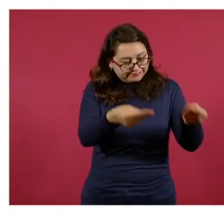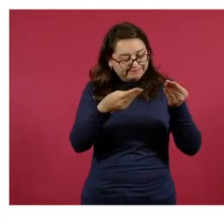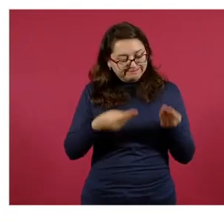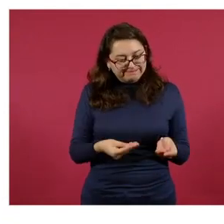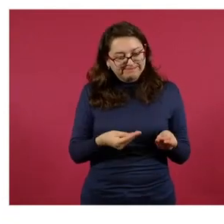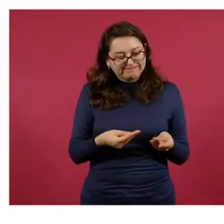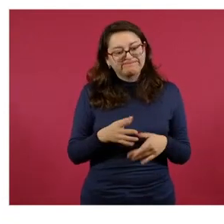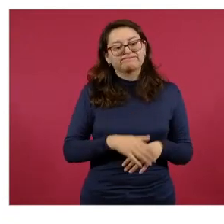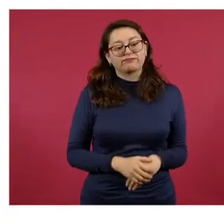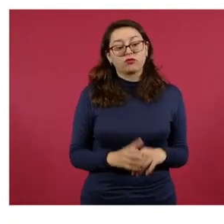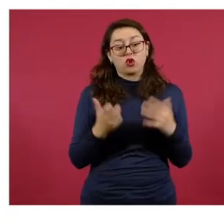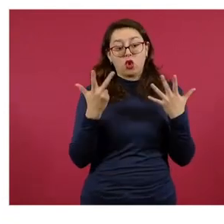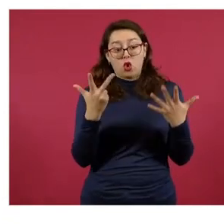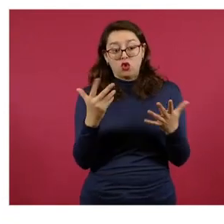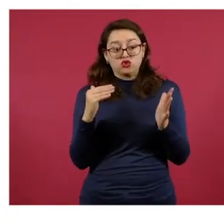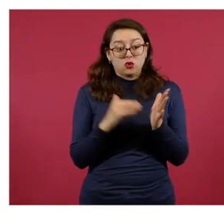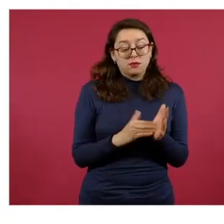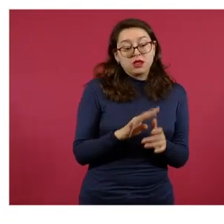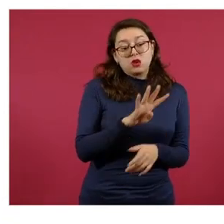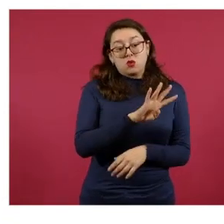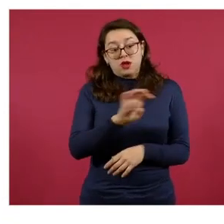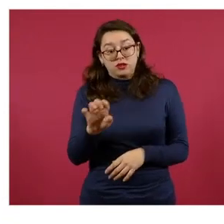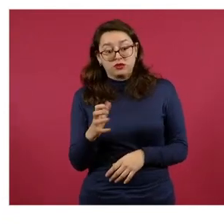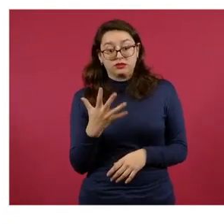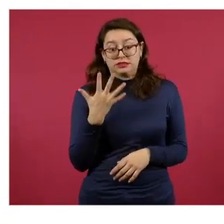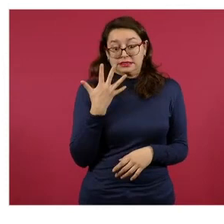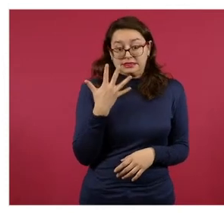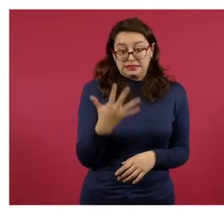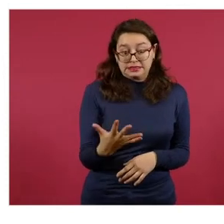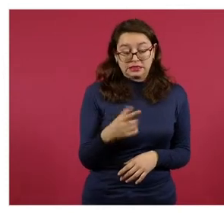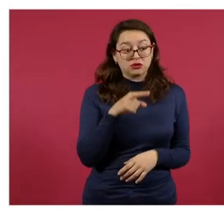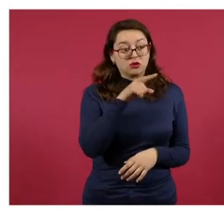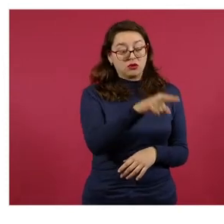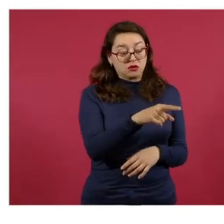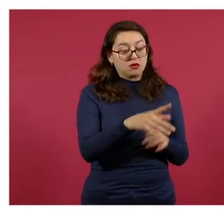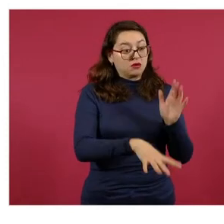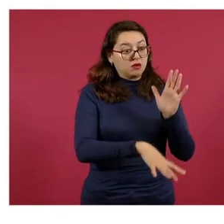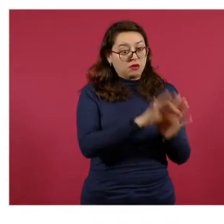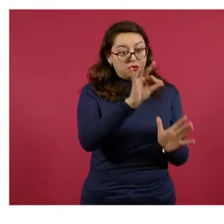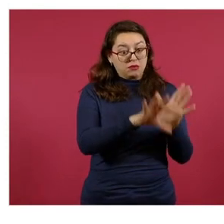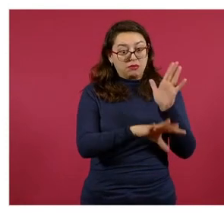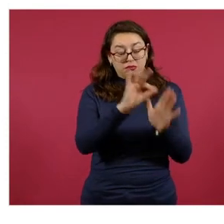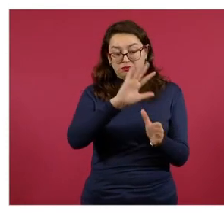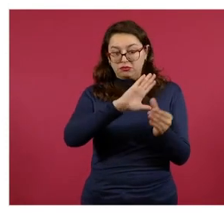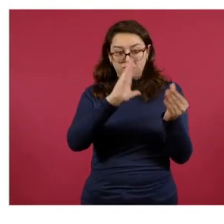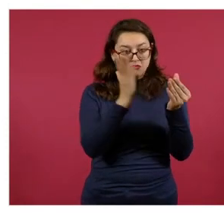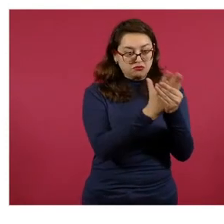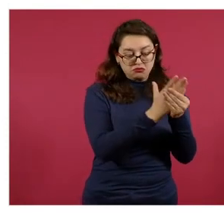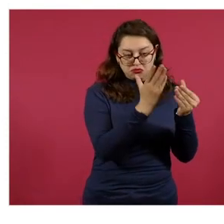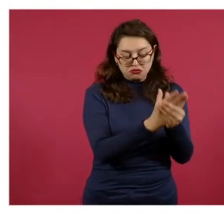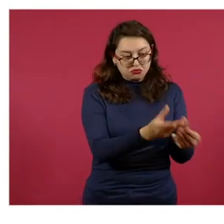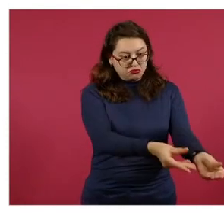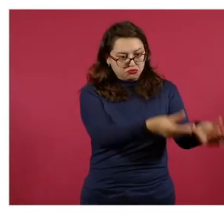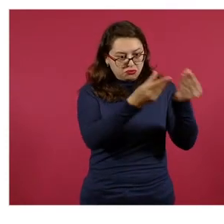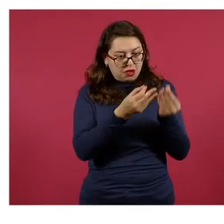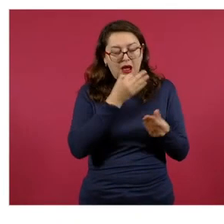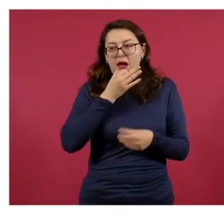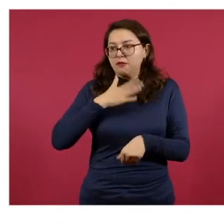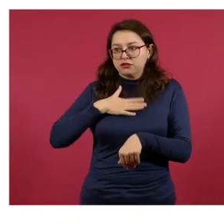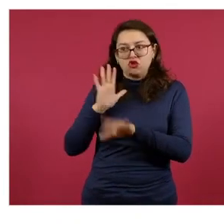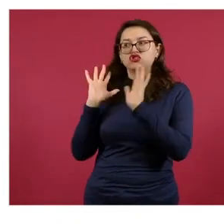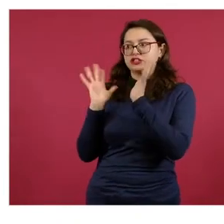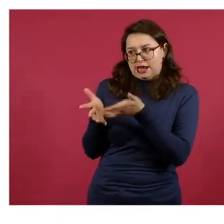8,405 a través de informes de las autoridades donde ya cerraron las carpetas de investigación por la localización de estas